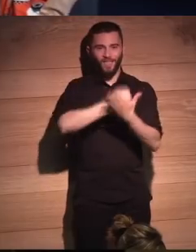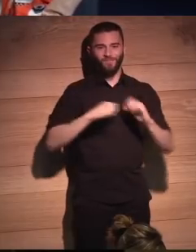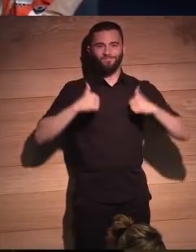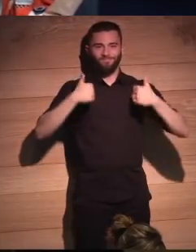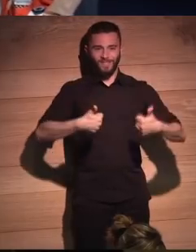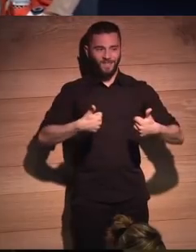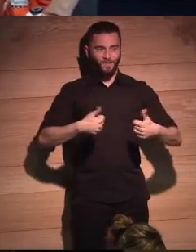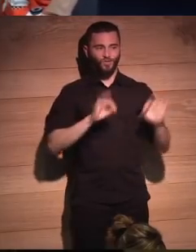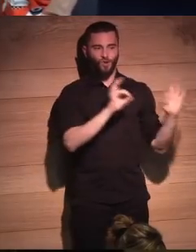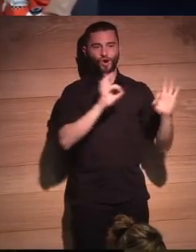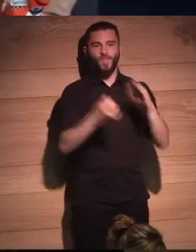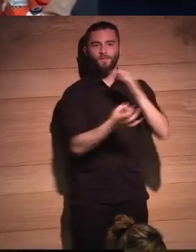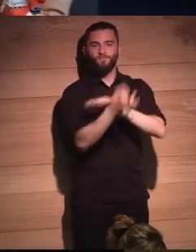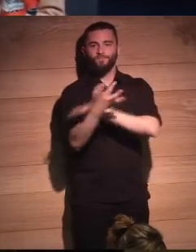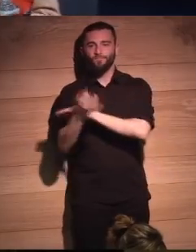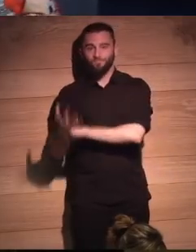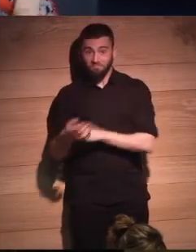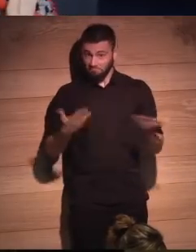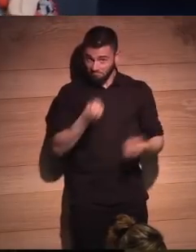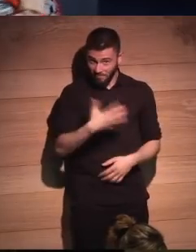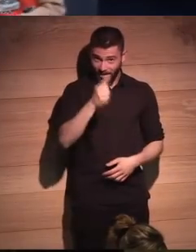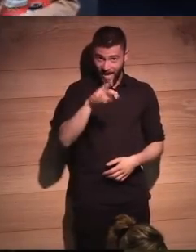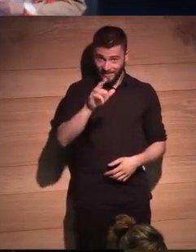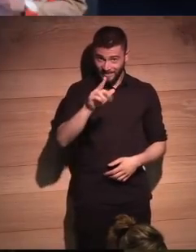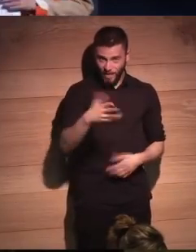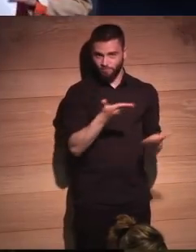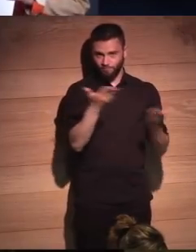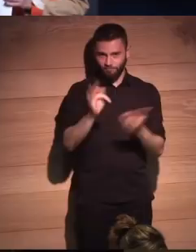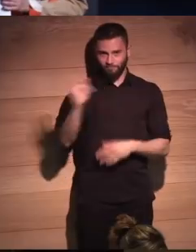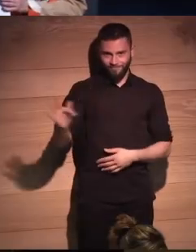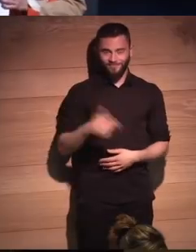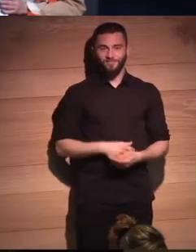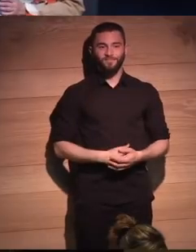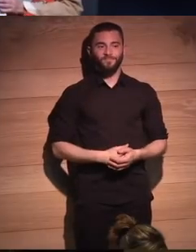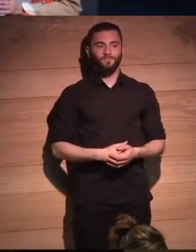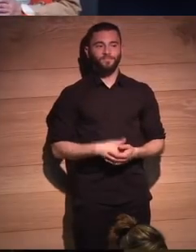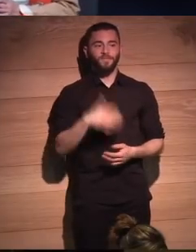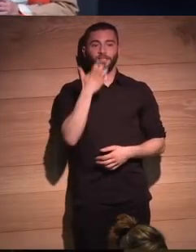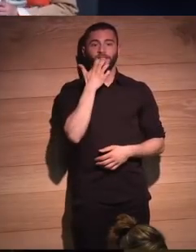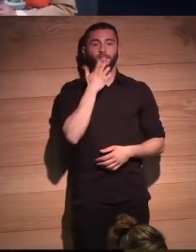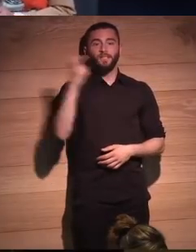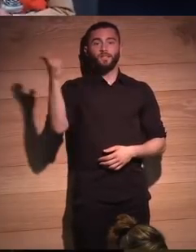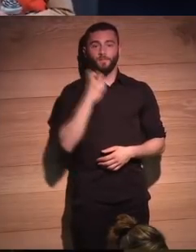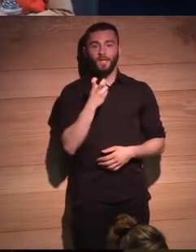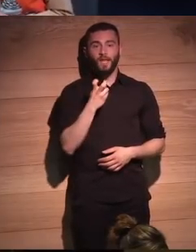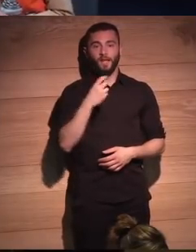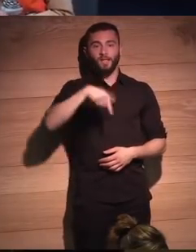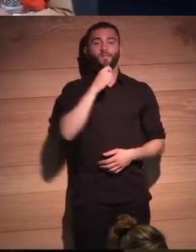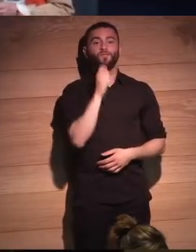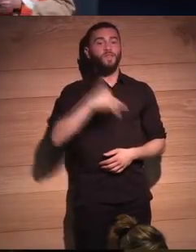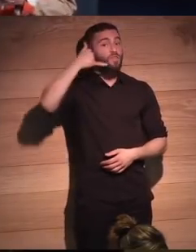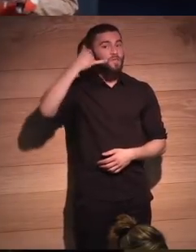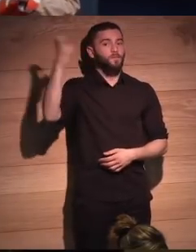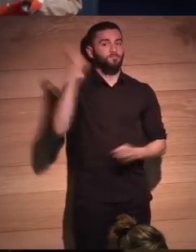comenzamos. Vamos por orden de aparición. ¿Te parece, Asier? Adelante. Bueno, Asier Mensuro, si habéis venido de vez en cuando por Fundación